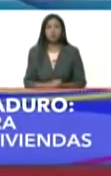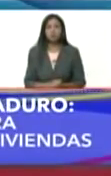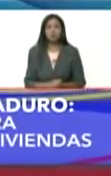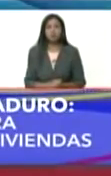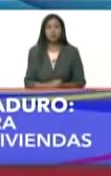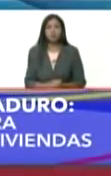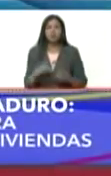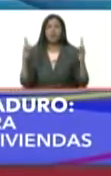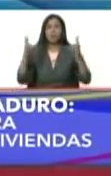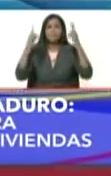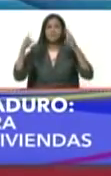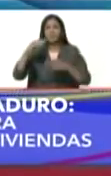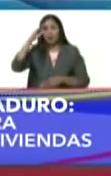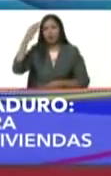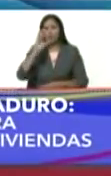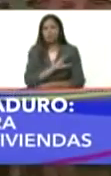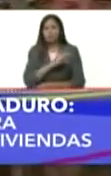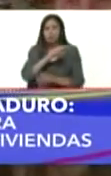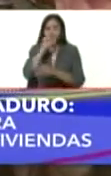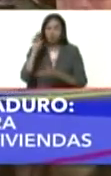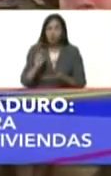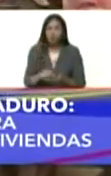¡Que viva la Milicia Nacional Bolivariana!